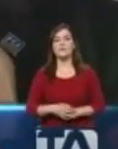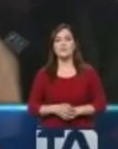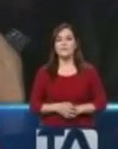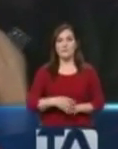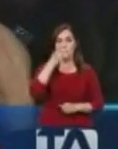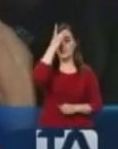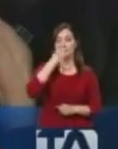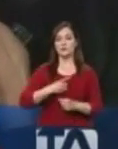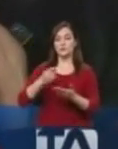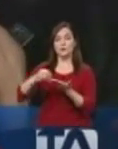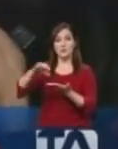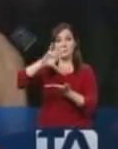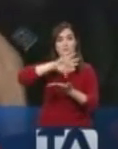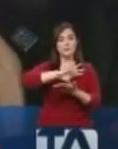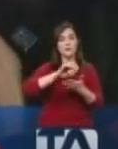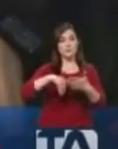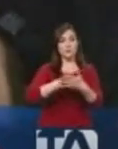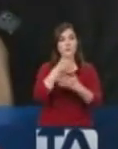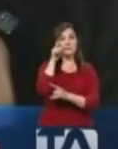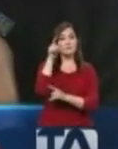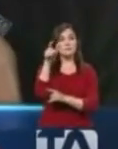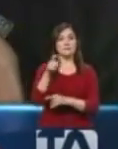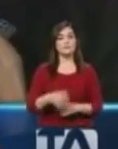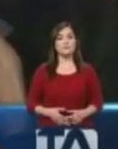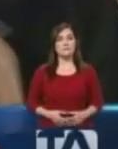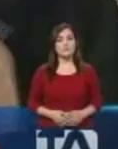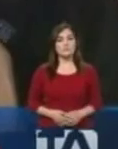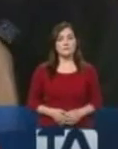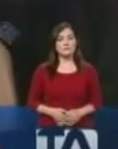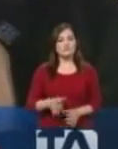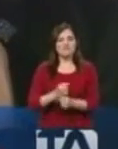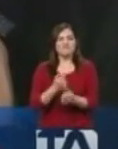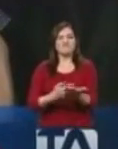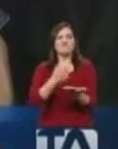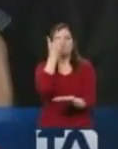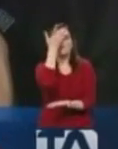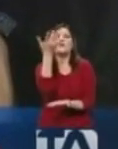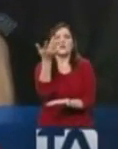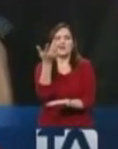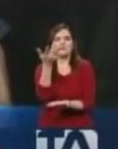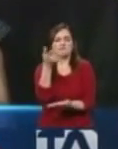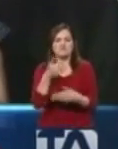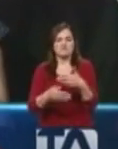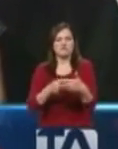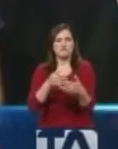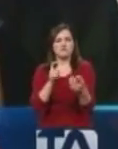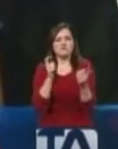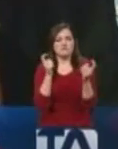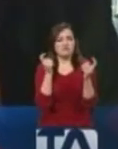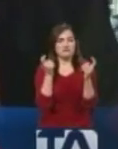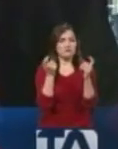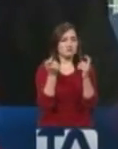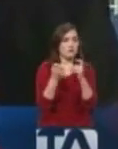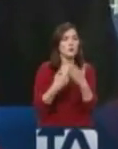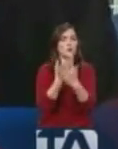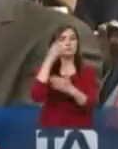actual posesione al nuevo fiscal. ¿Y por qué lo hago? Porque estamos en un proceso de transición, hay